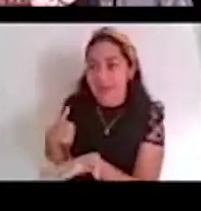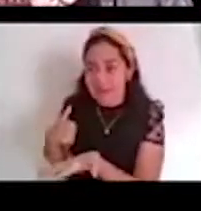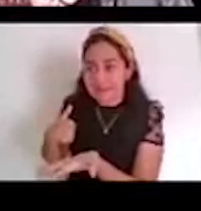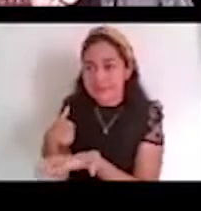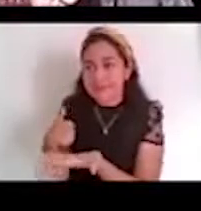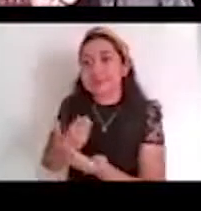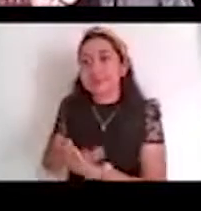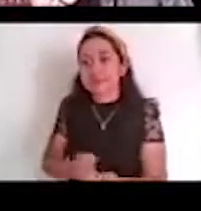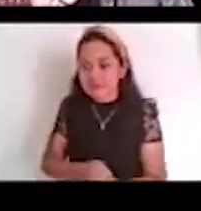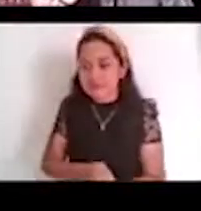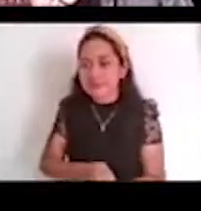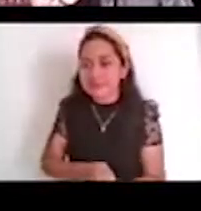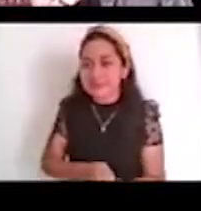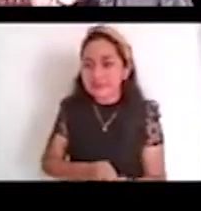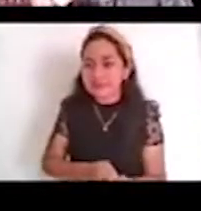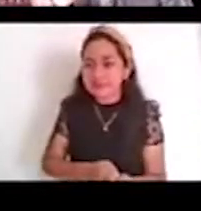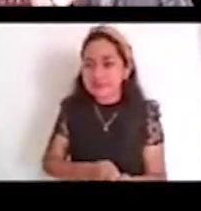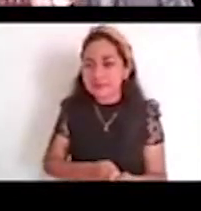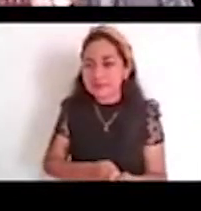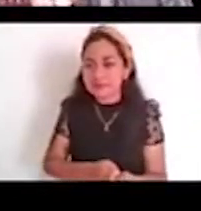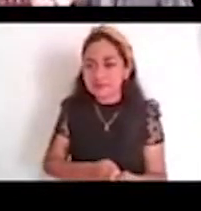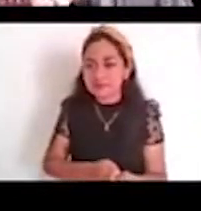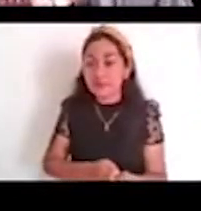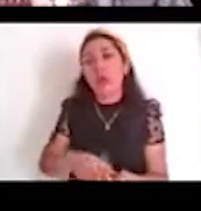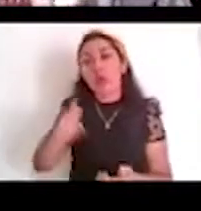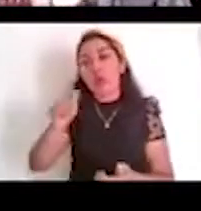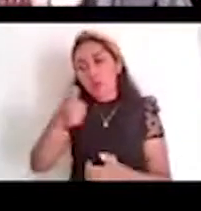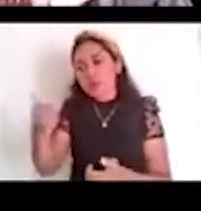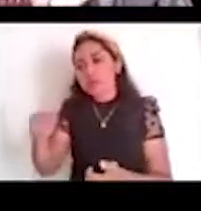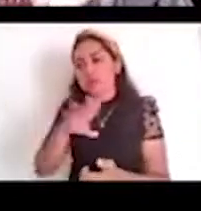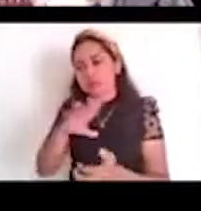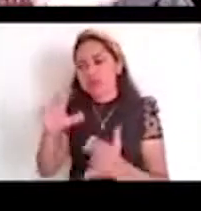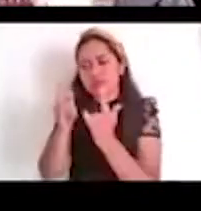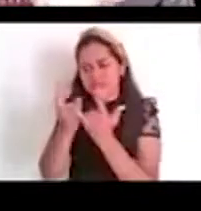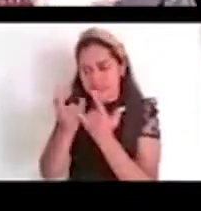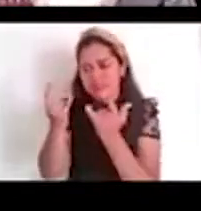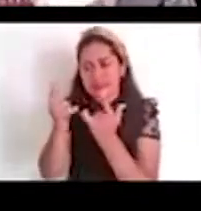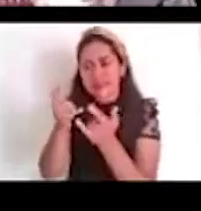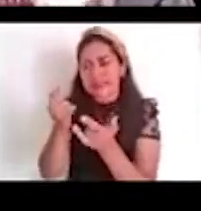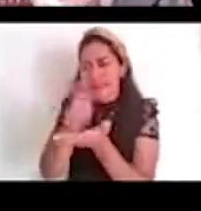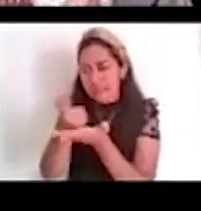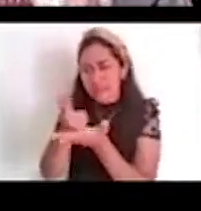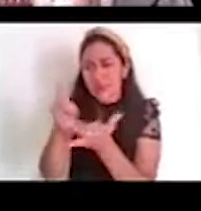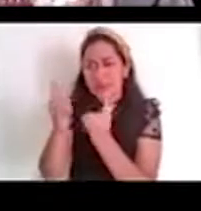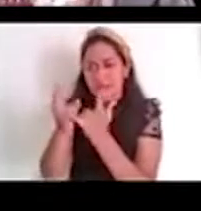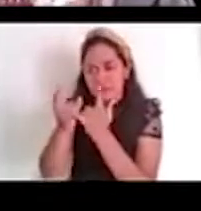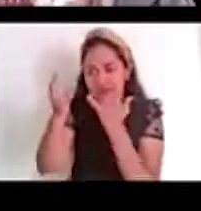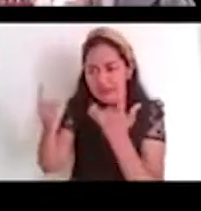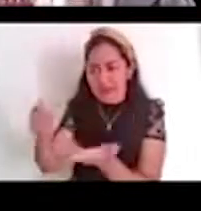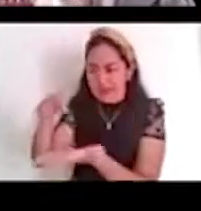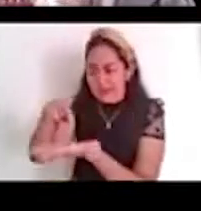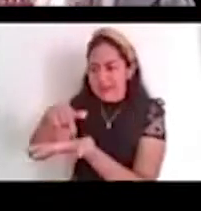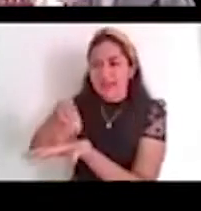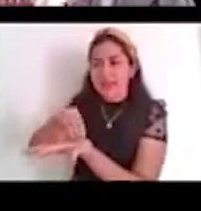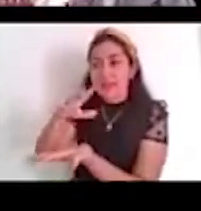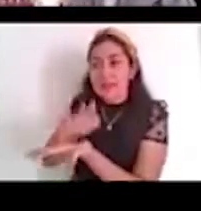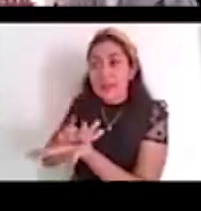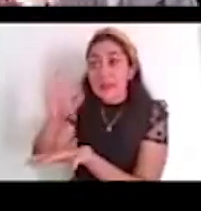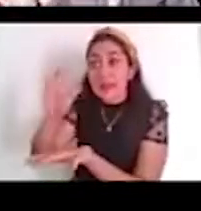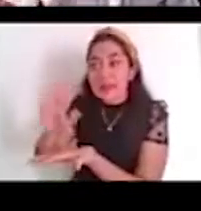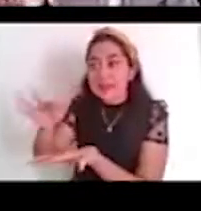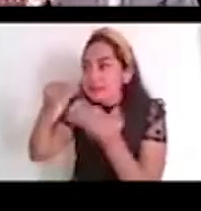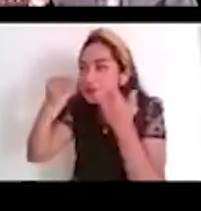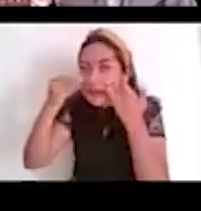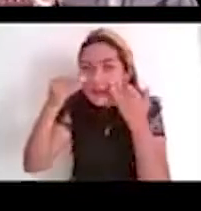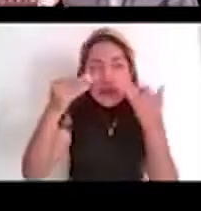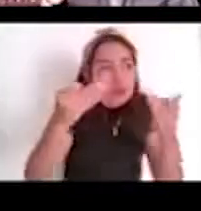que muy objetivamente se refieren a los hechos vistos, al grado que en quienes